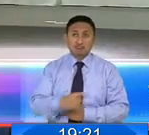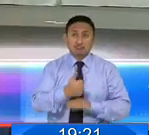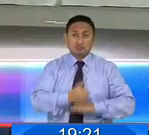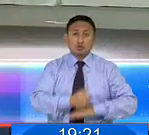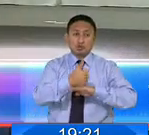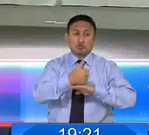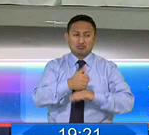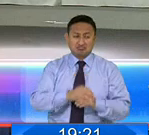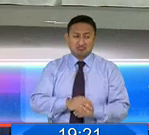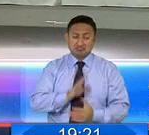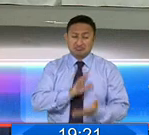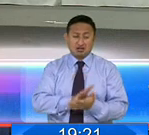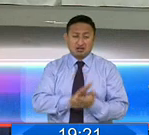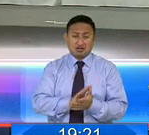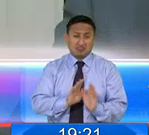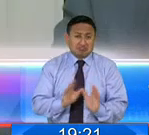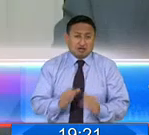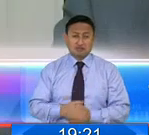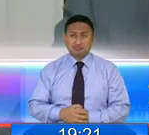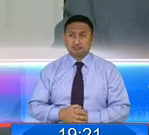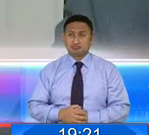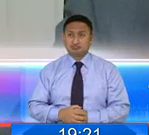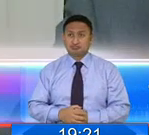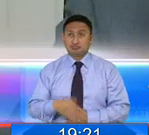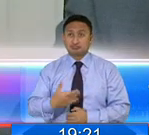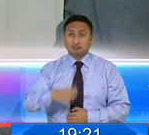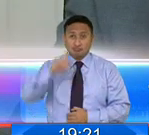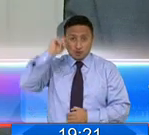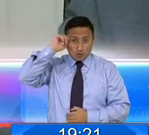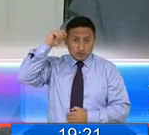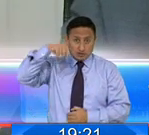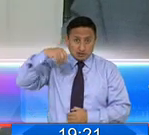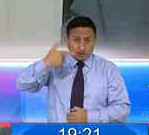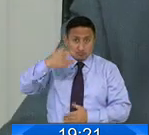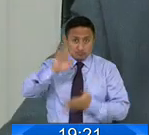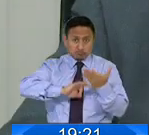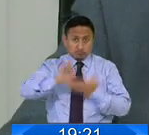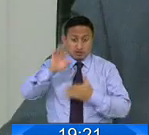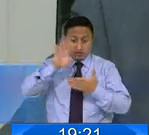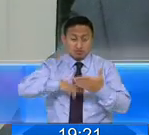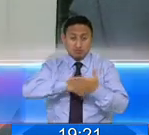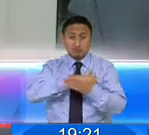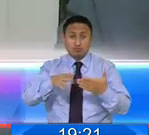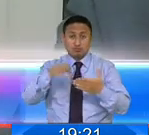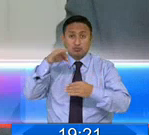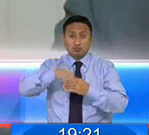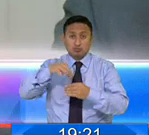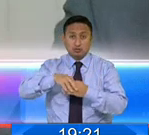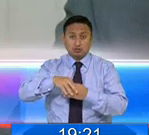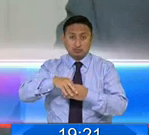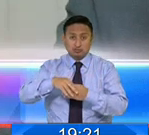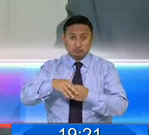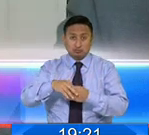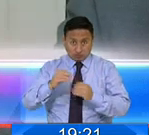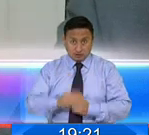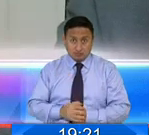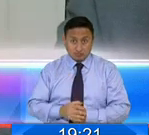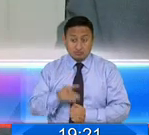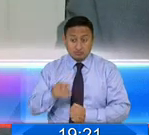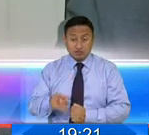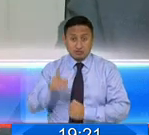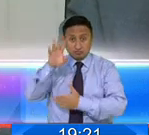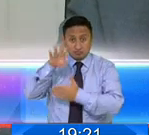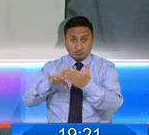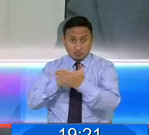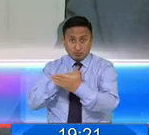autoridad del Consejo Nacional Electoral. Recordemos que tenemos aprobado un calendario electoral. Entonces, ese calendario,